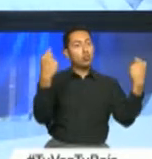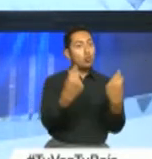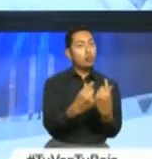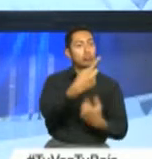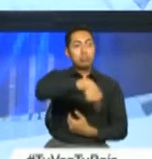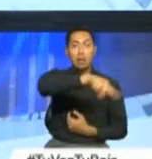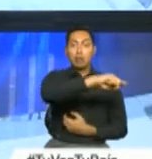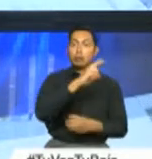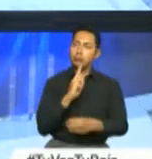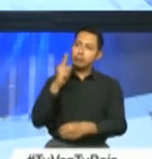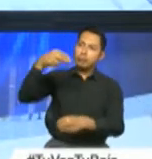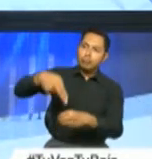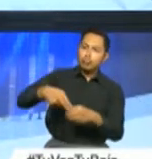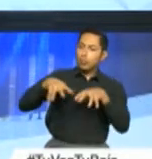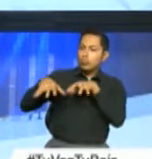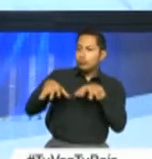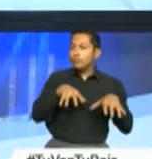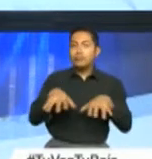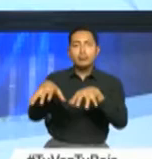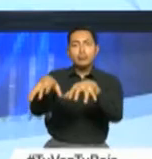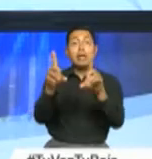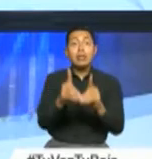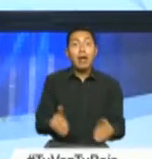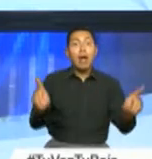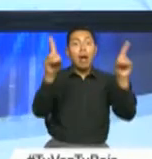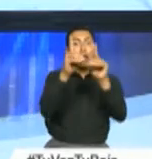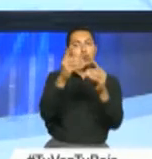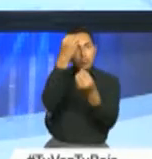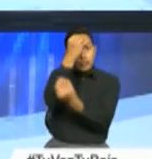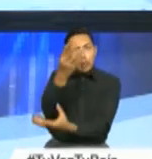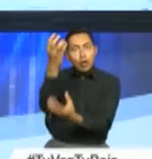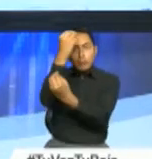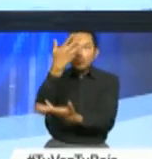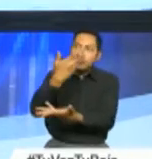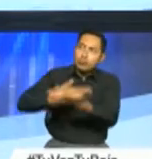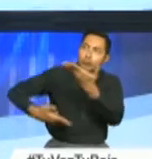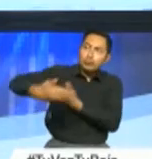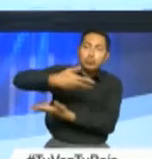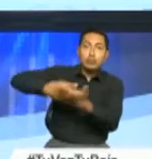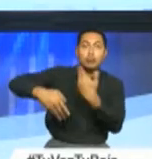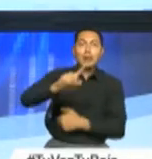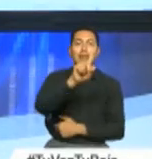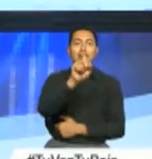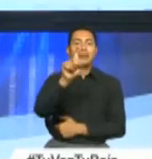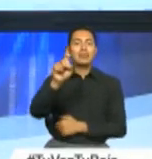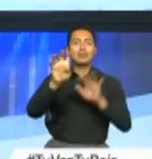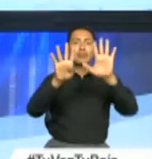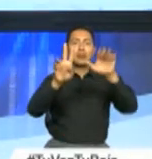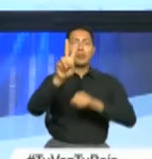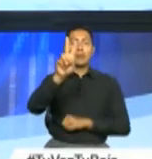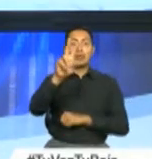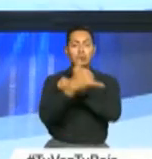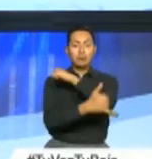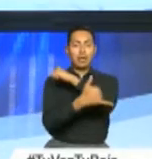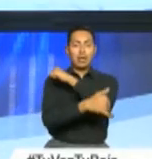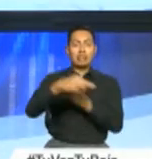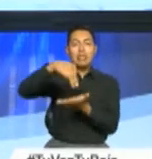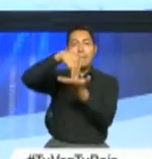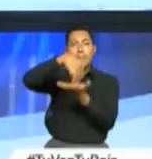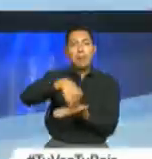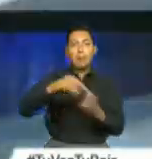participar activamente en el intercambio de datos e información con los 192 países que conforman dicho